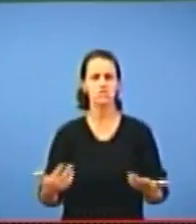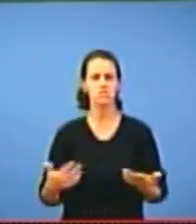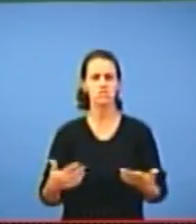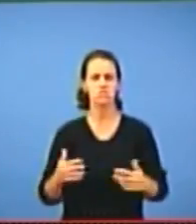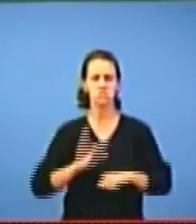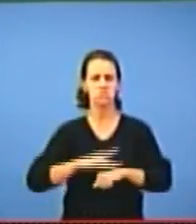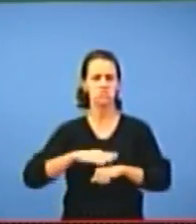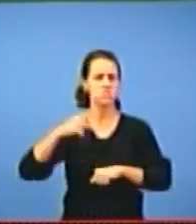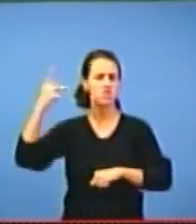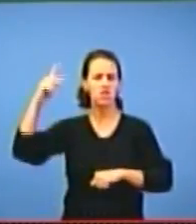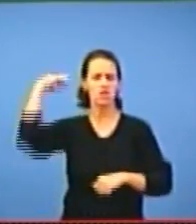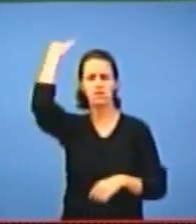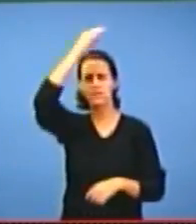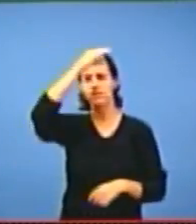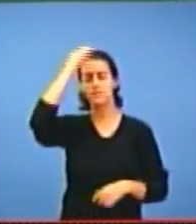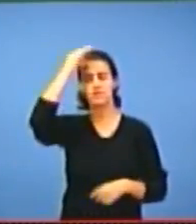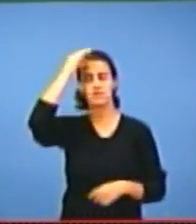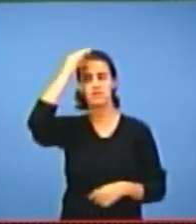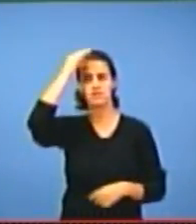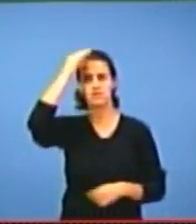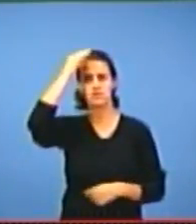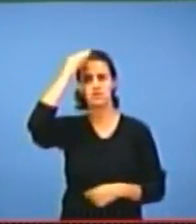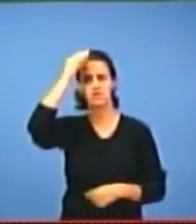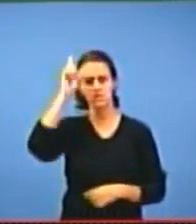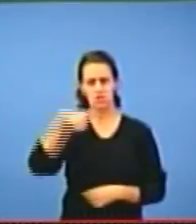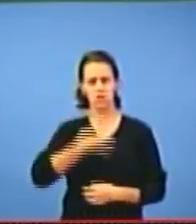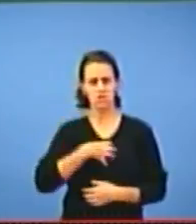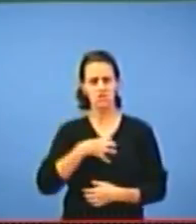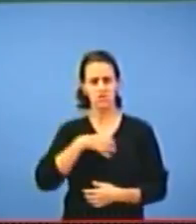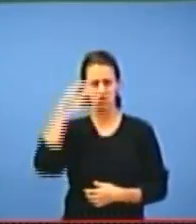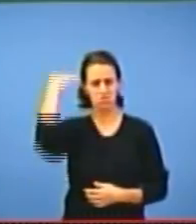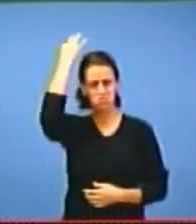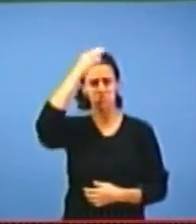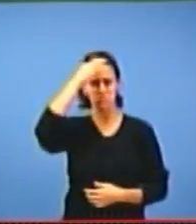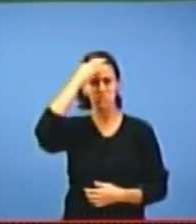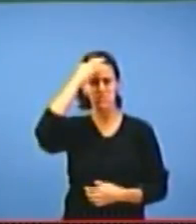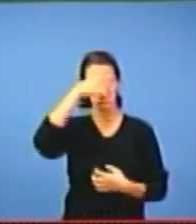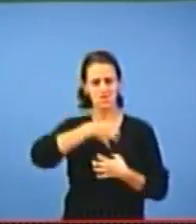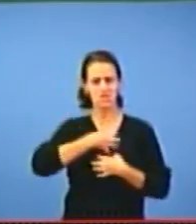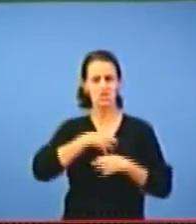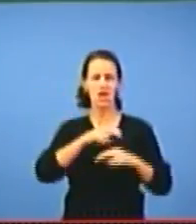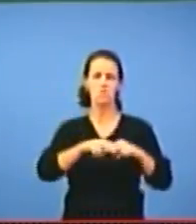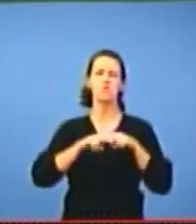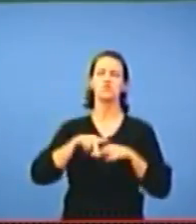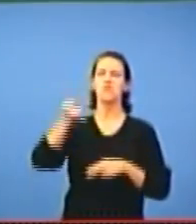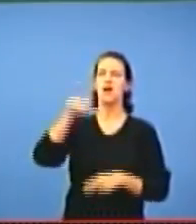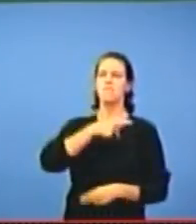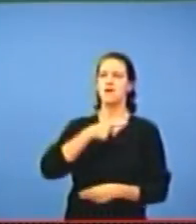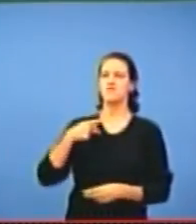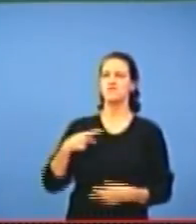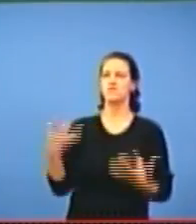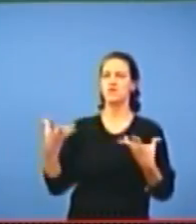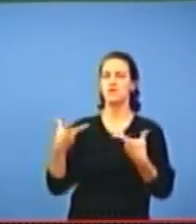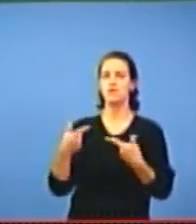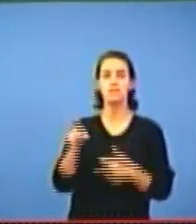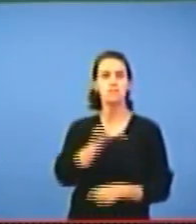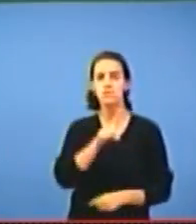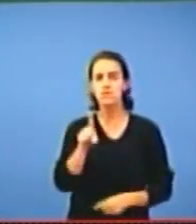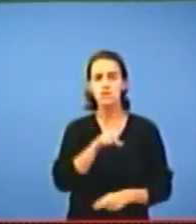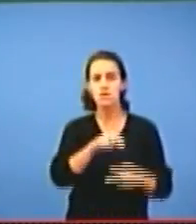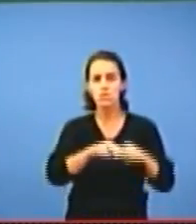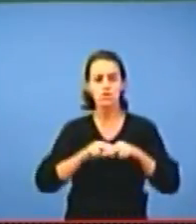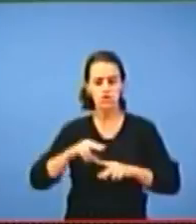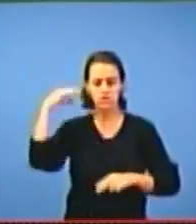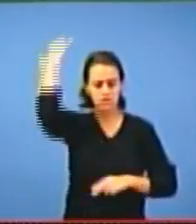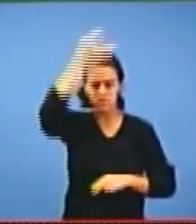lo que Él quiere. Nosotros estamos aquí en este seminario sintiendo la presencia del Señor, no causa de los profesores. No, es porque el Espíritu